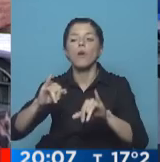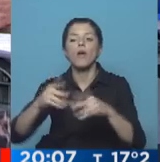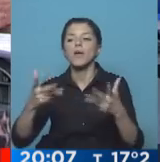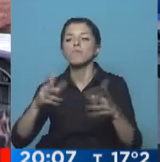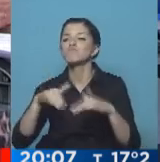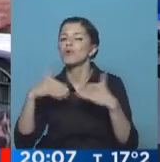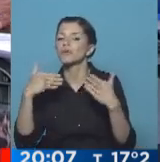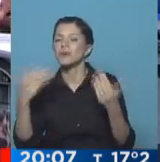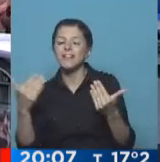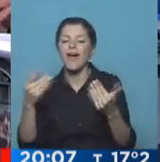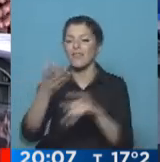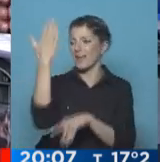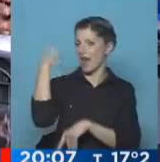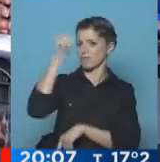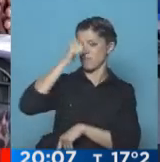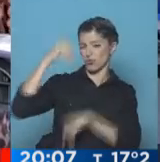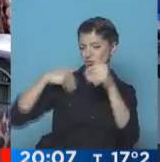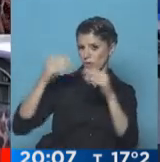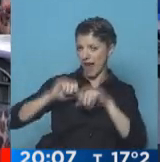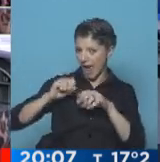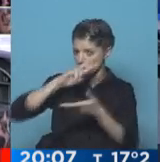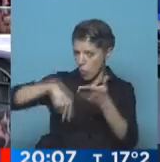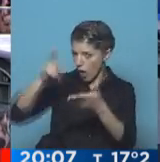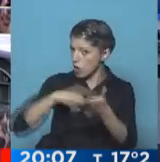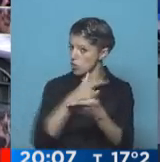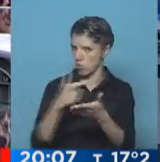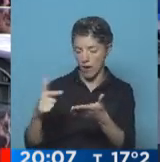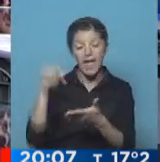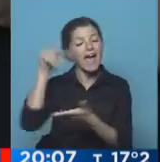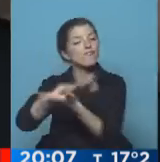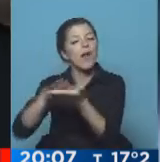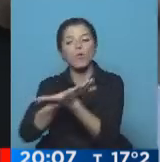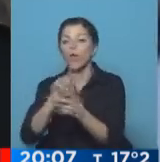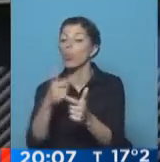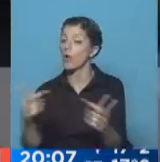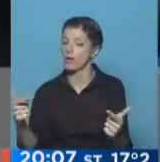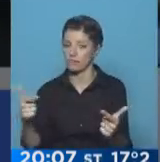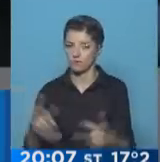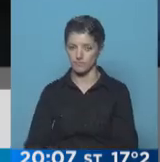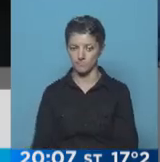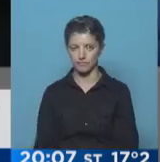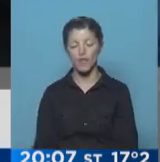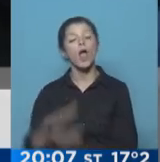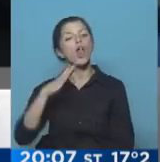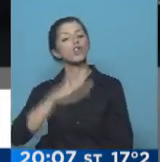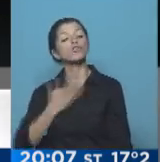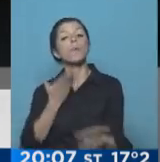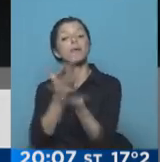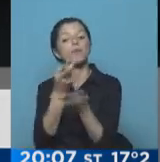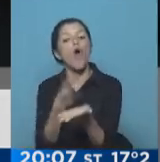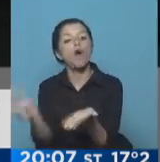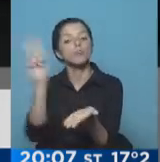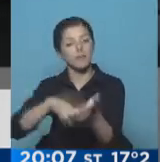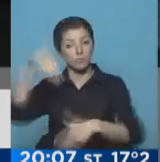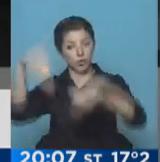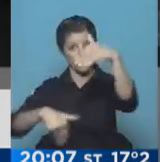de anular el acto eleccionario por un lado y que allí no hubo ningún fraude. Estamos reclamando una nueva elección en la fórmula